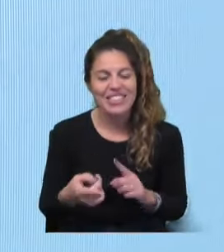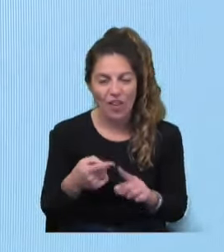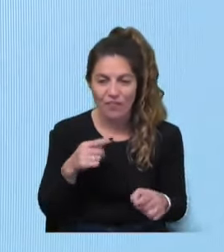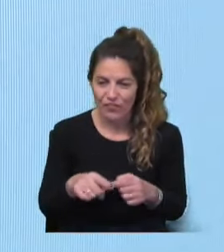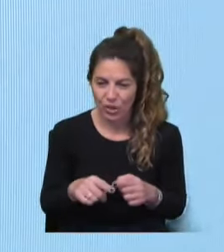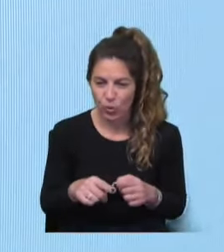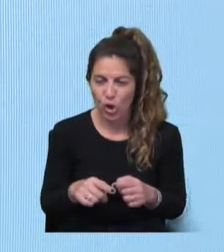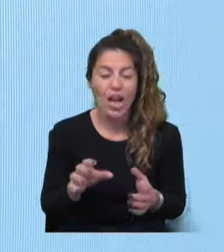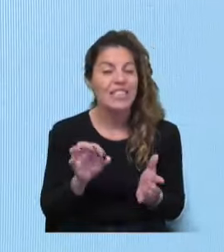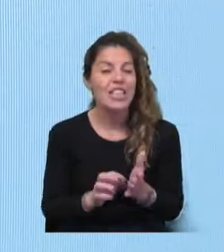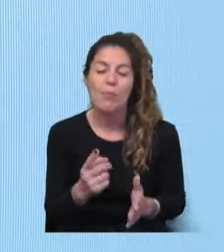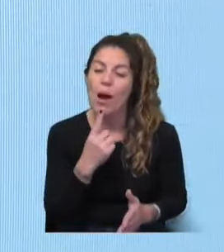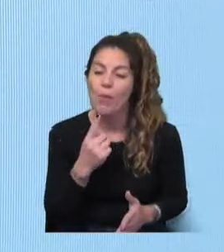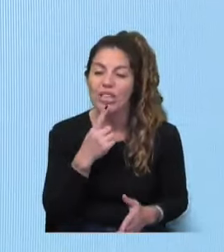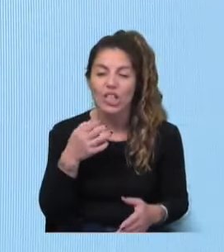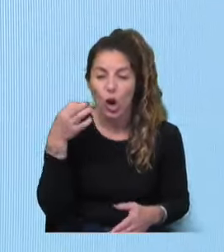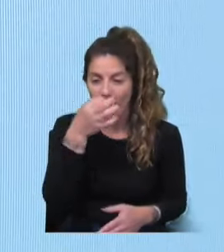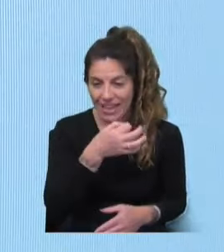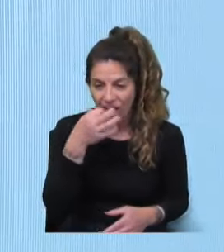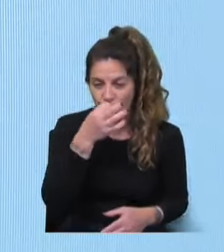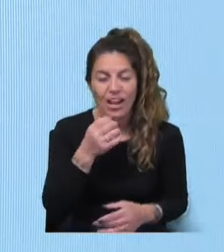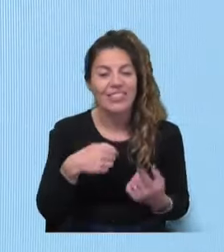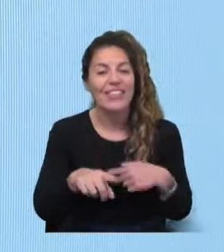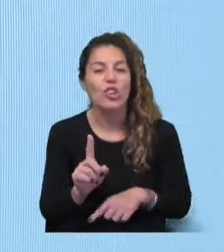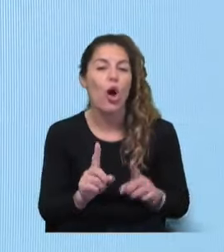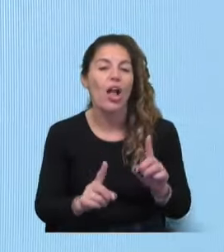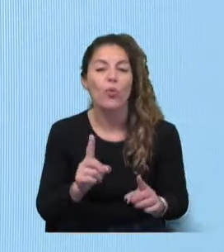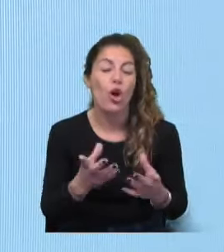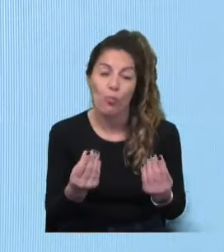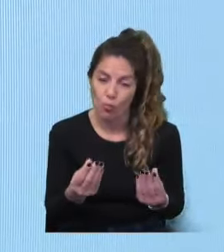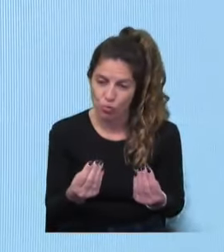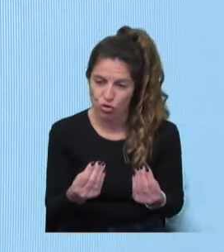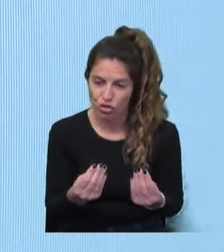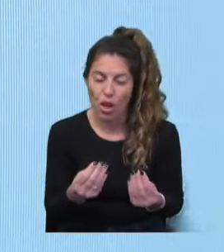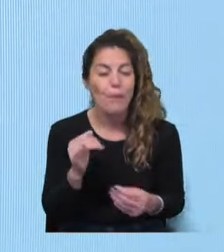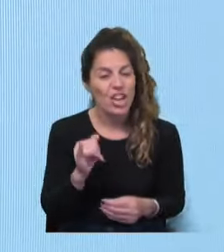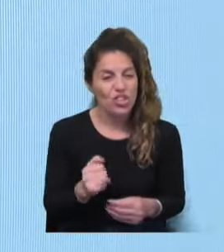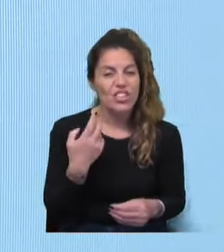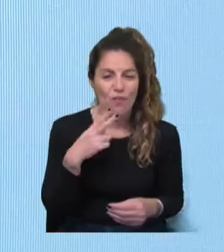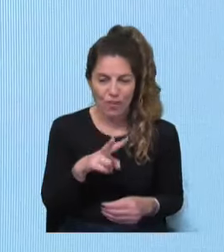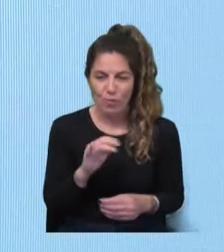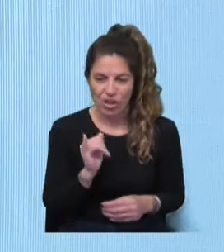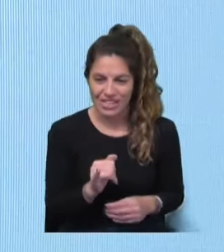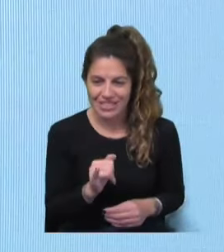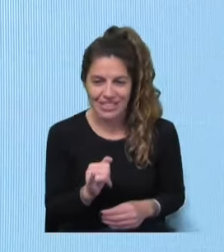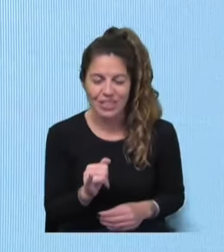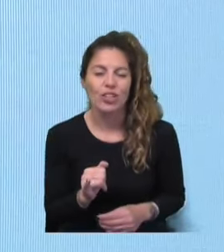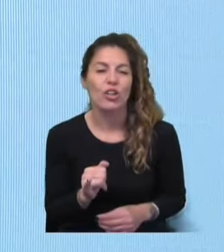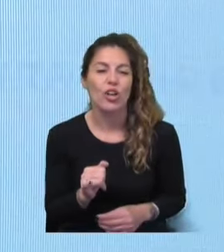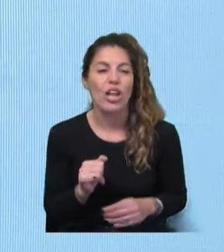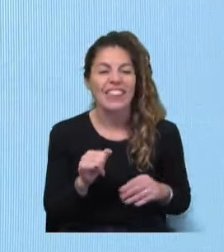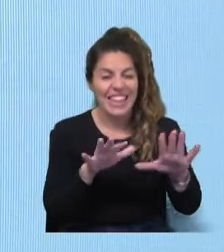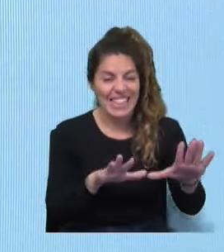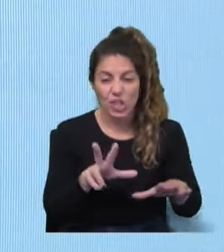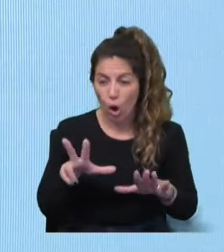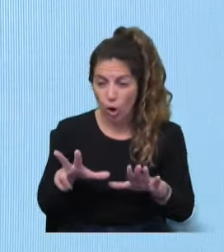vínculos entre el sistema político y el narcotráfico, tanto sean algunos como muchos, ¿no? Pero sí, estamos viendo entonces que, como decía recién, ¿no?